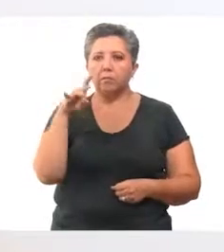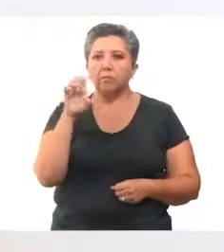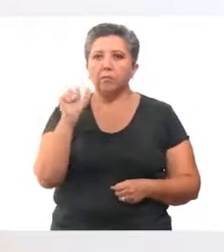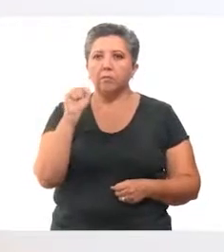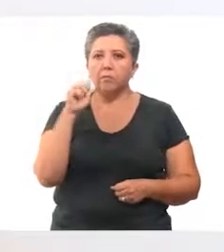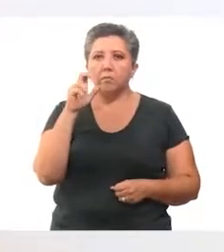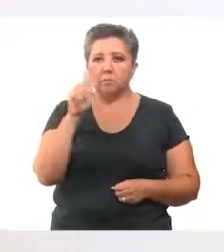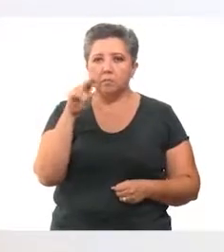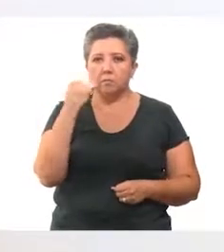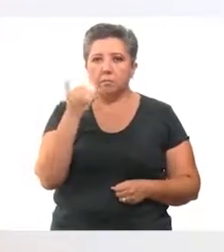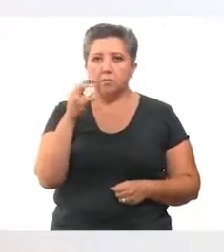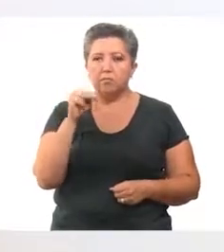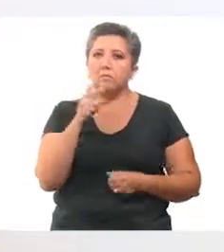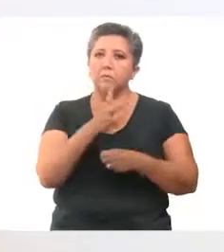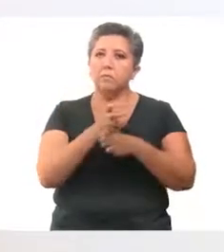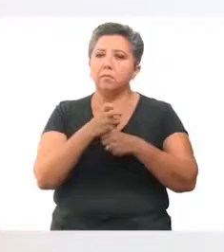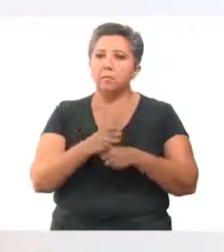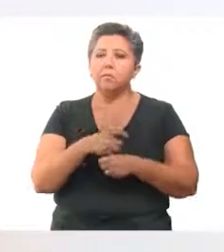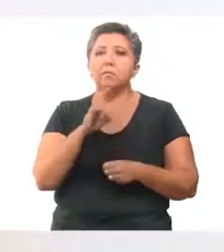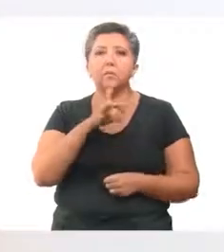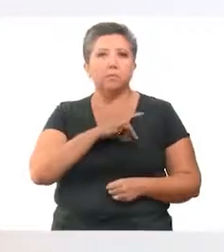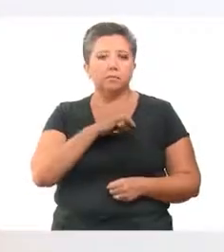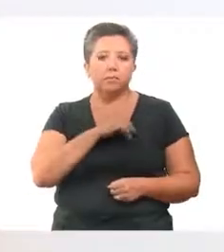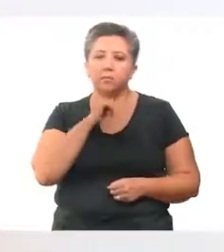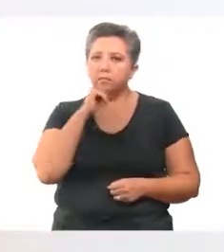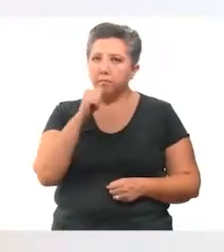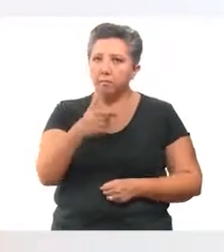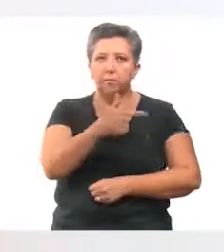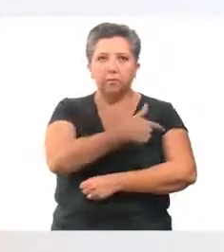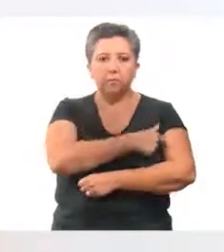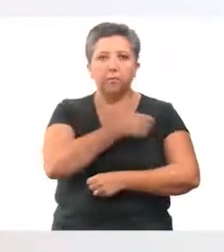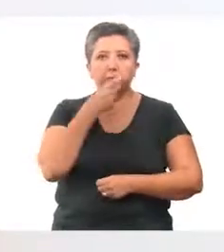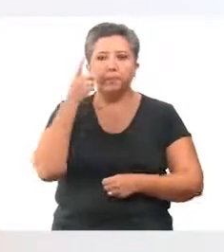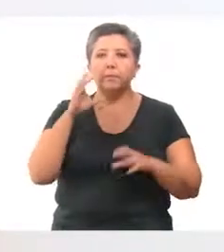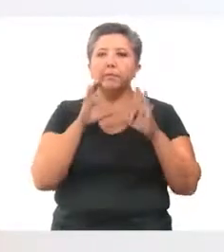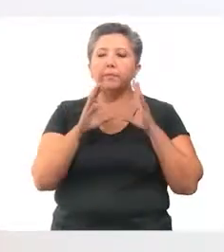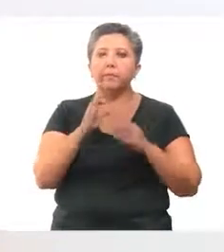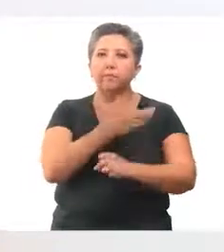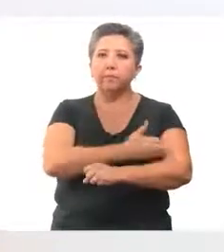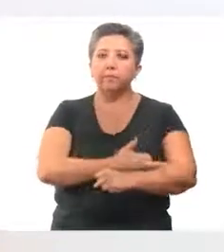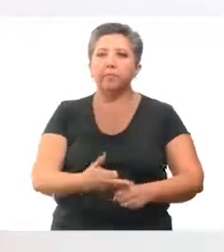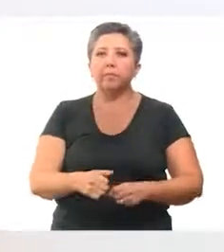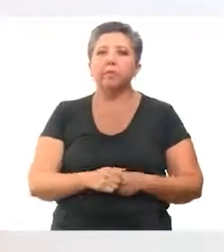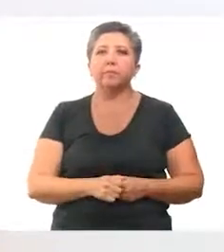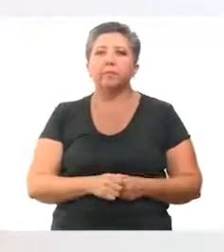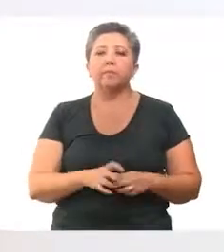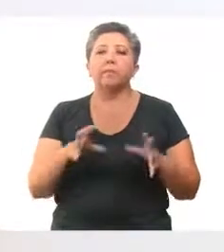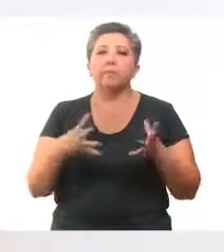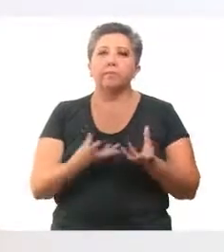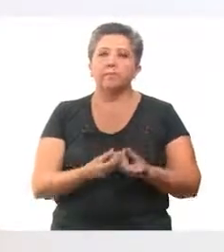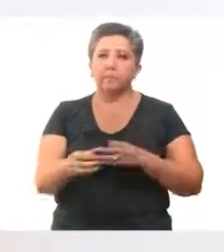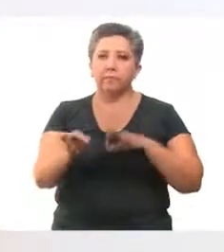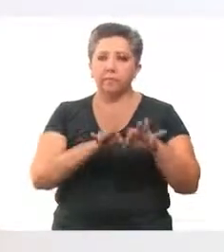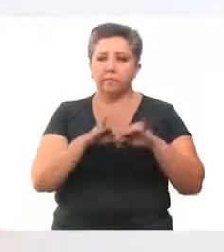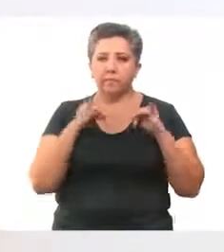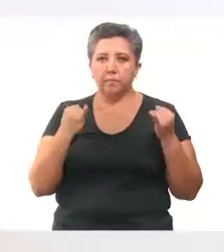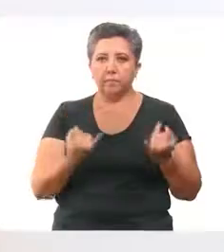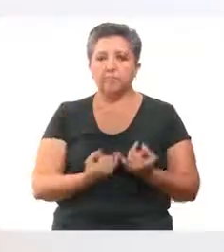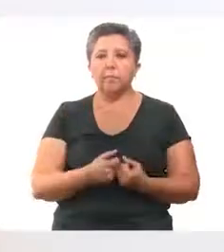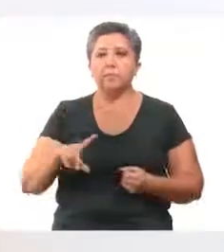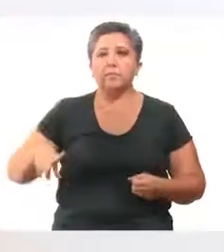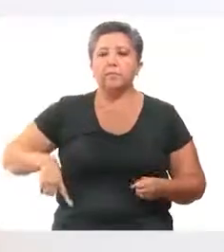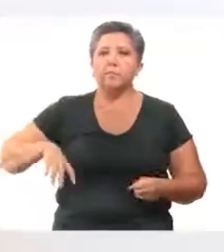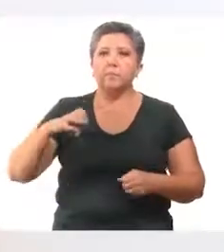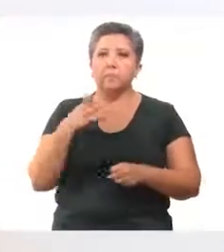Guayma. Los invitamos a vacunarse sin temor para proteger nuestra salud y la de nuestras familias. Estamos trabajando de manera conjunta